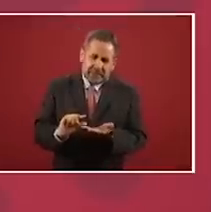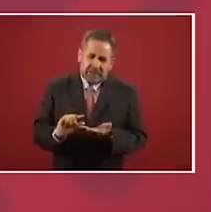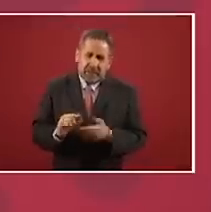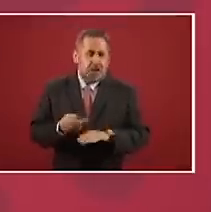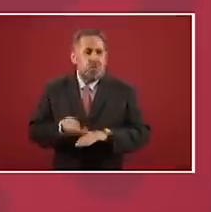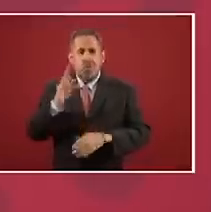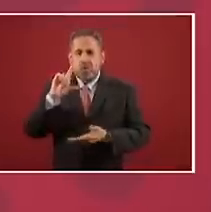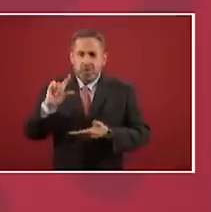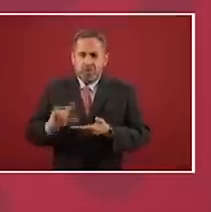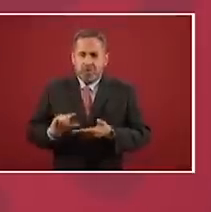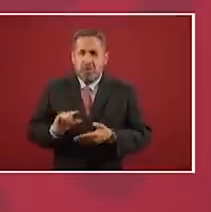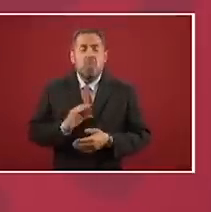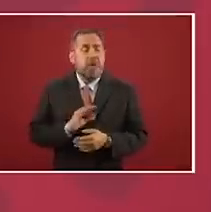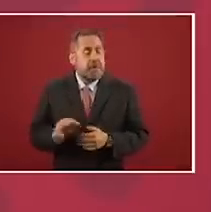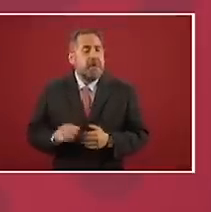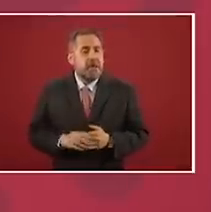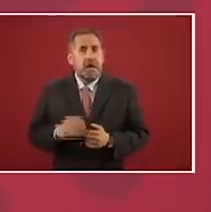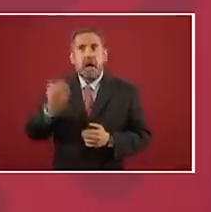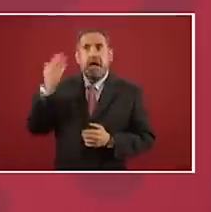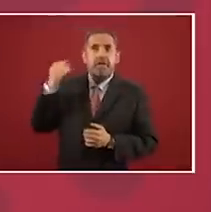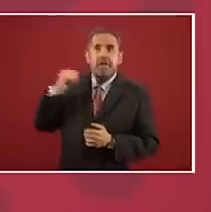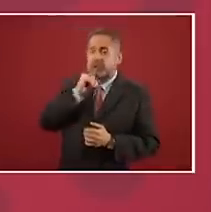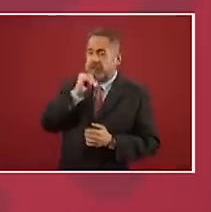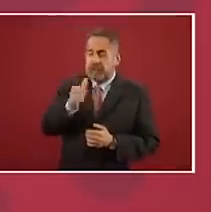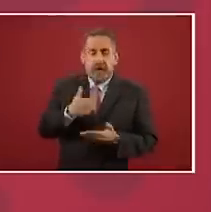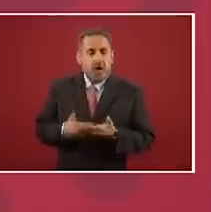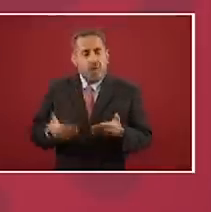muy bajas como nunca,